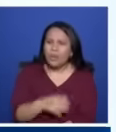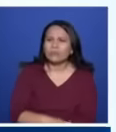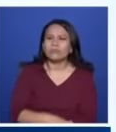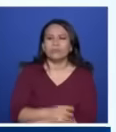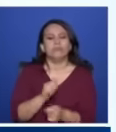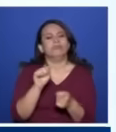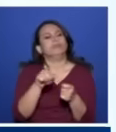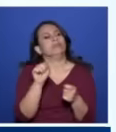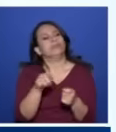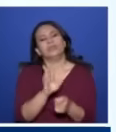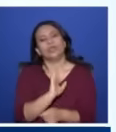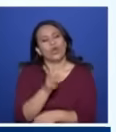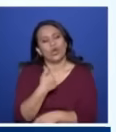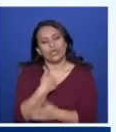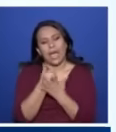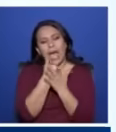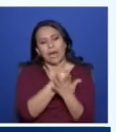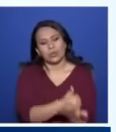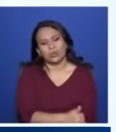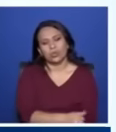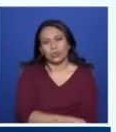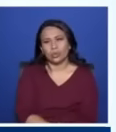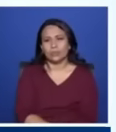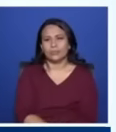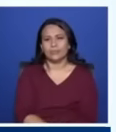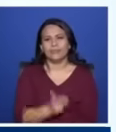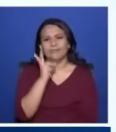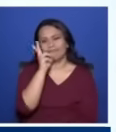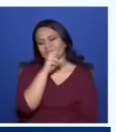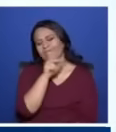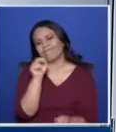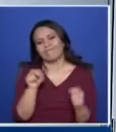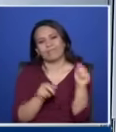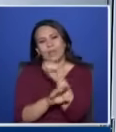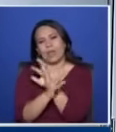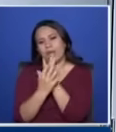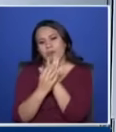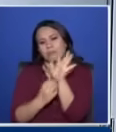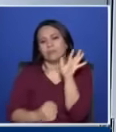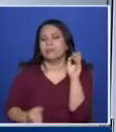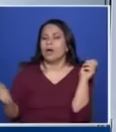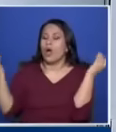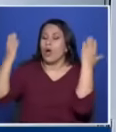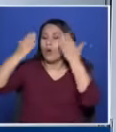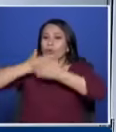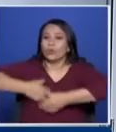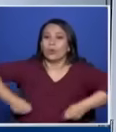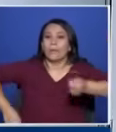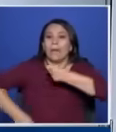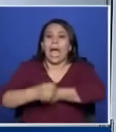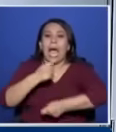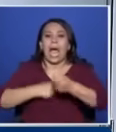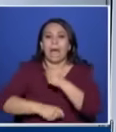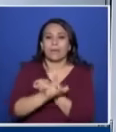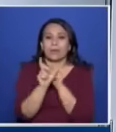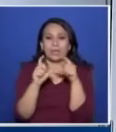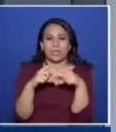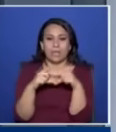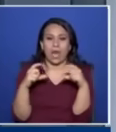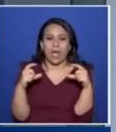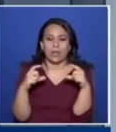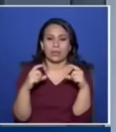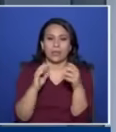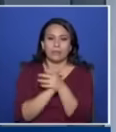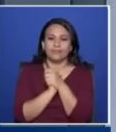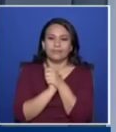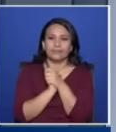ese momento ellos me dicen, déjenme limpiarle la tarjeta, déjenme limpiarle. Y no sé en qué momento me confundieron y me cambiaron mi tarjeta.